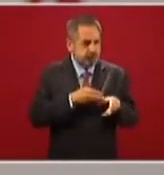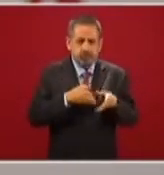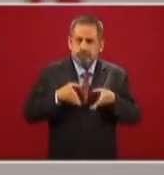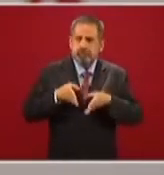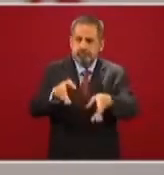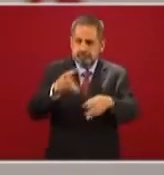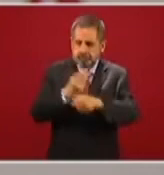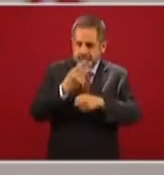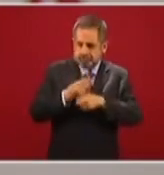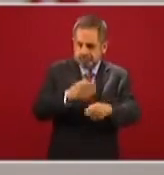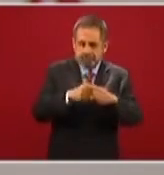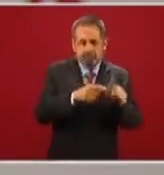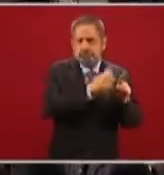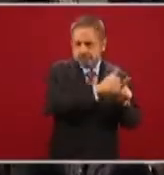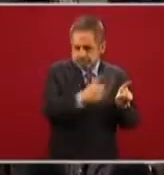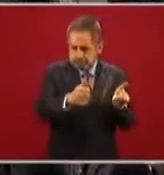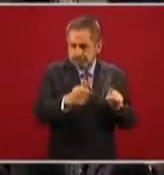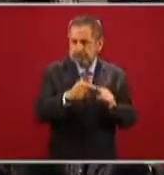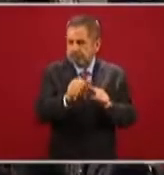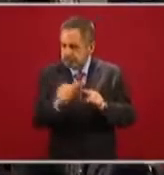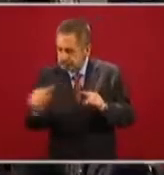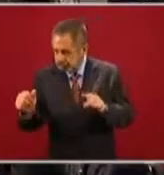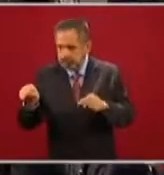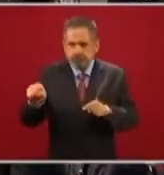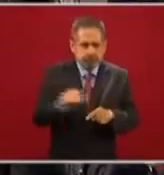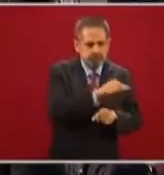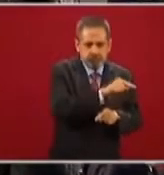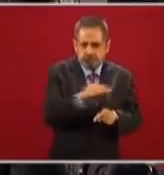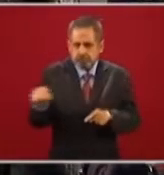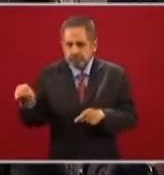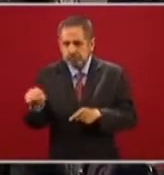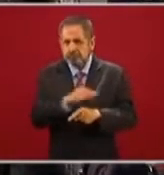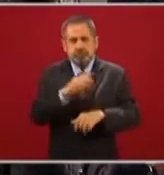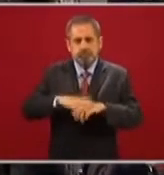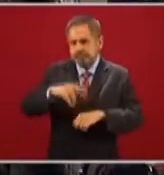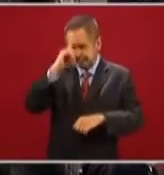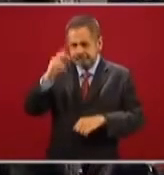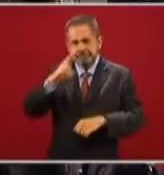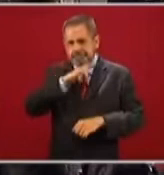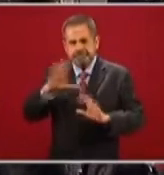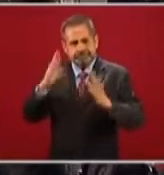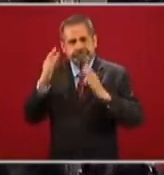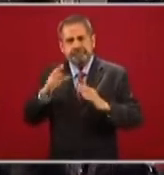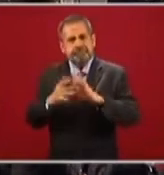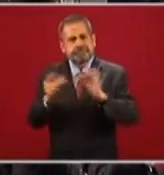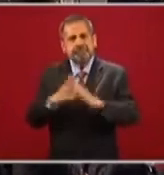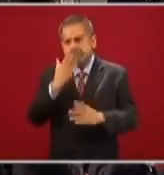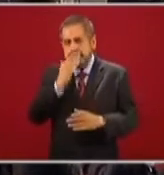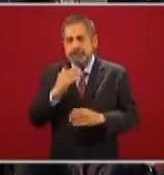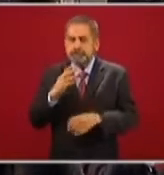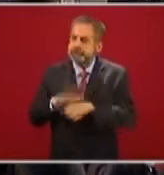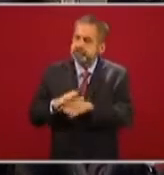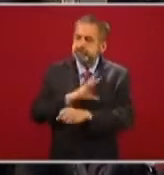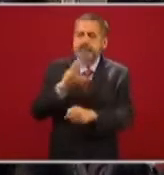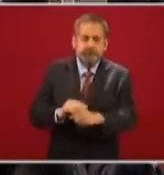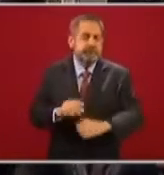de traslado entre cada uno de ellos, fortaleciendo la conectividad. Tenemos en esta lámina